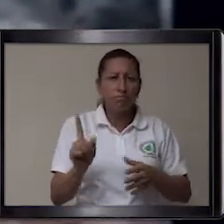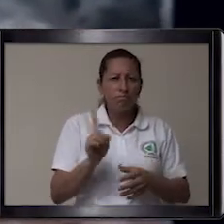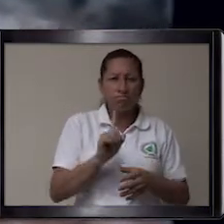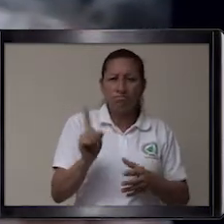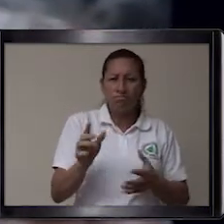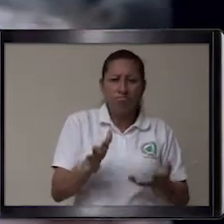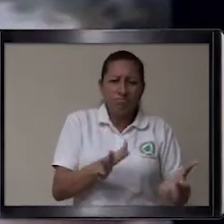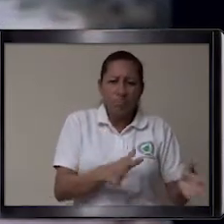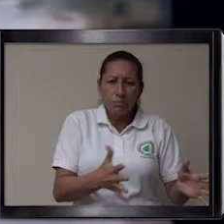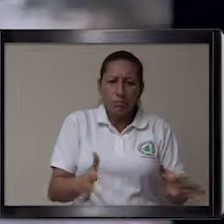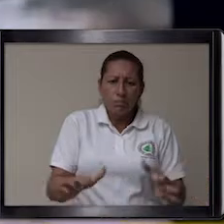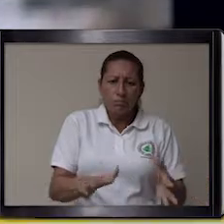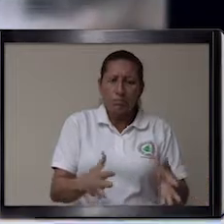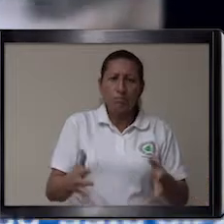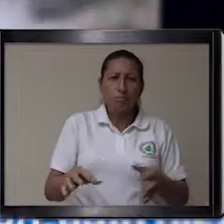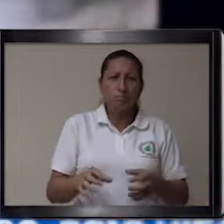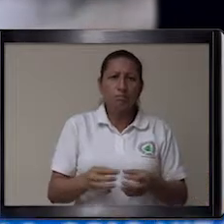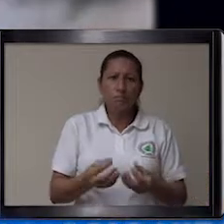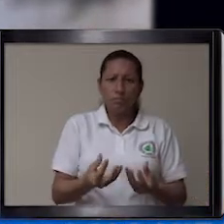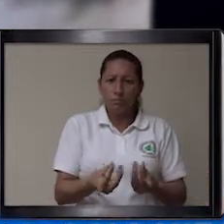ocurre donde